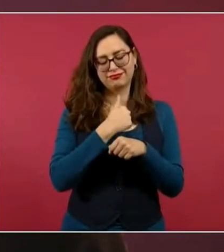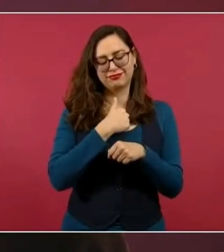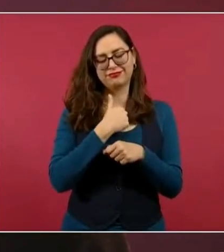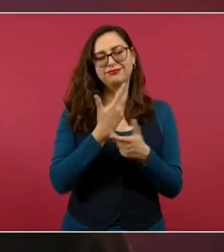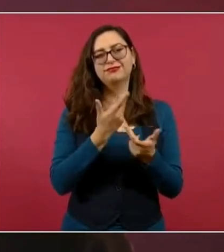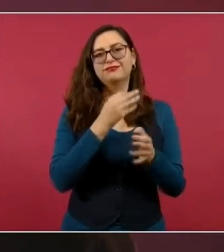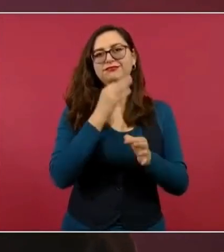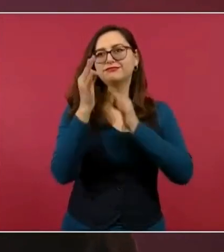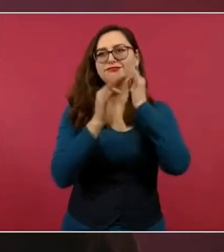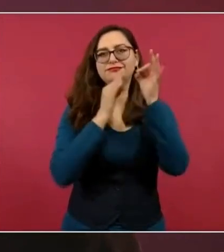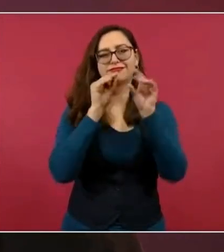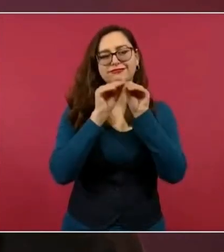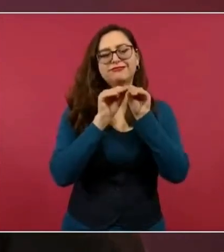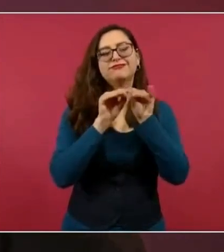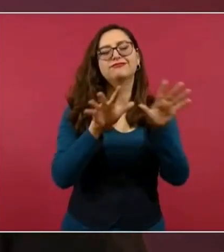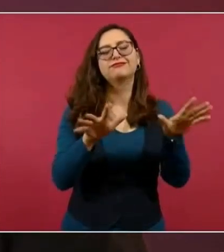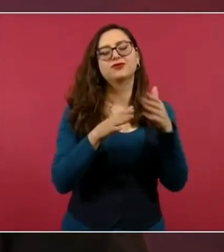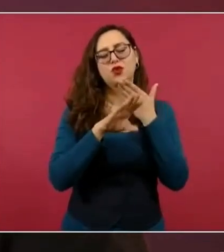no